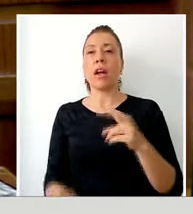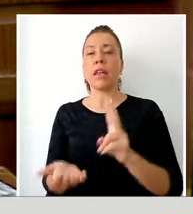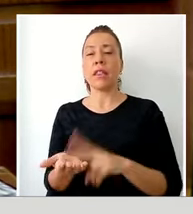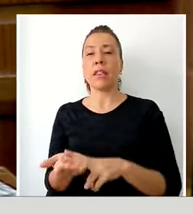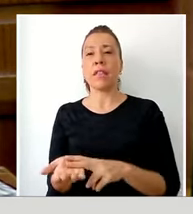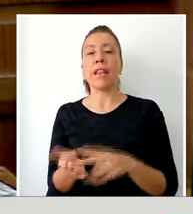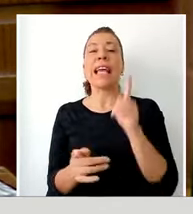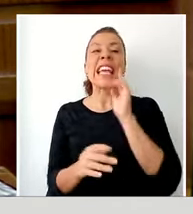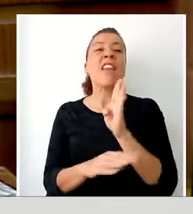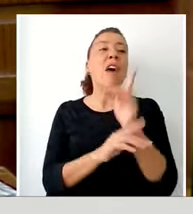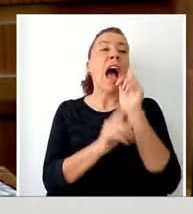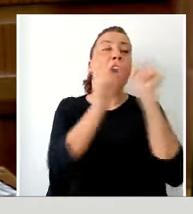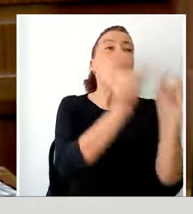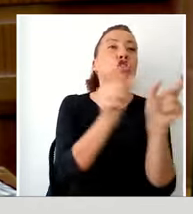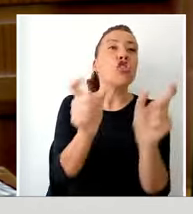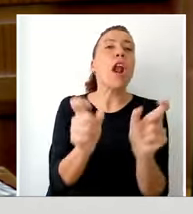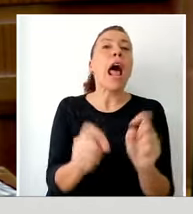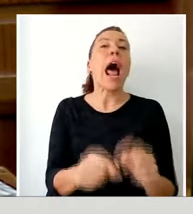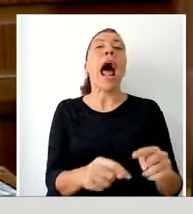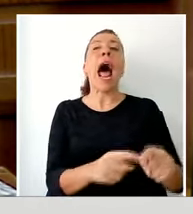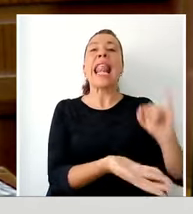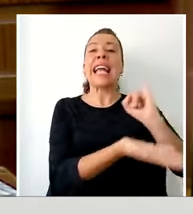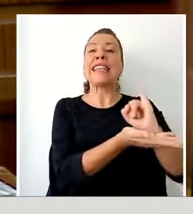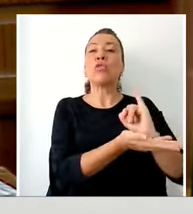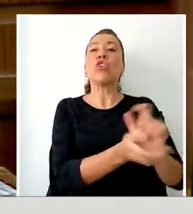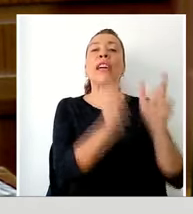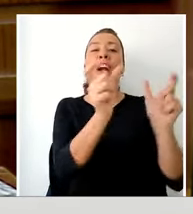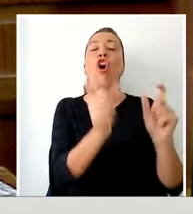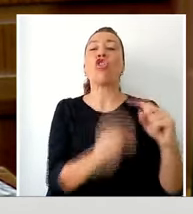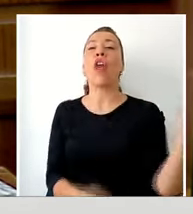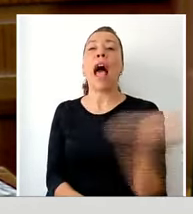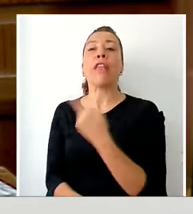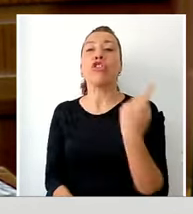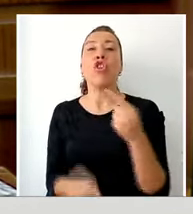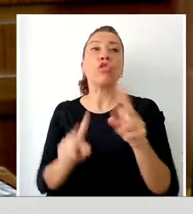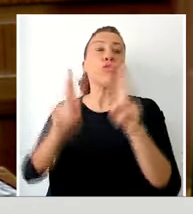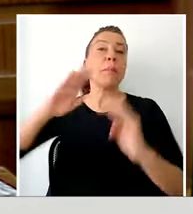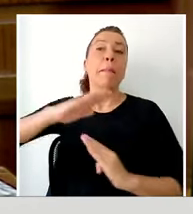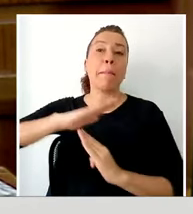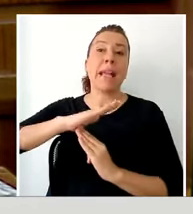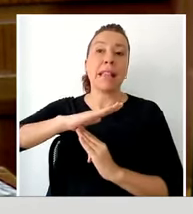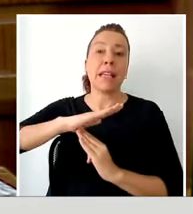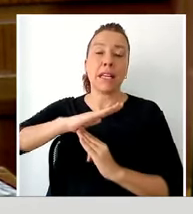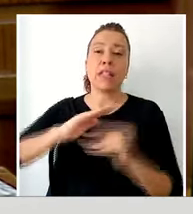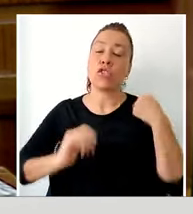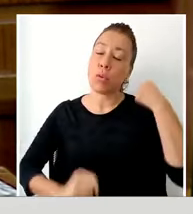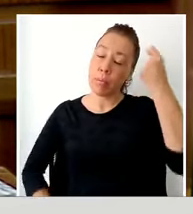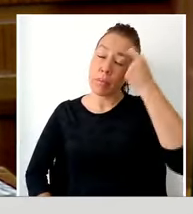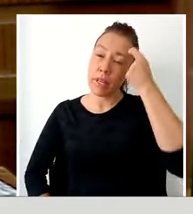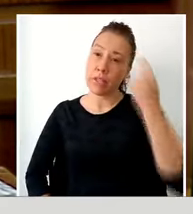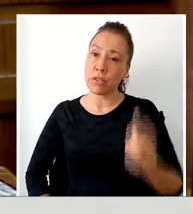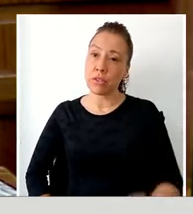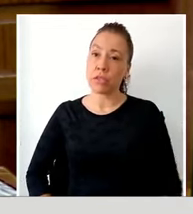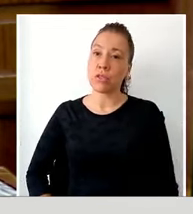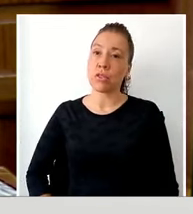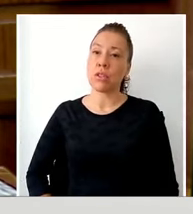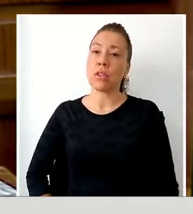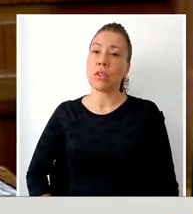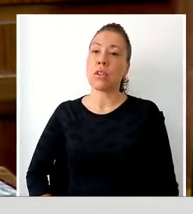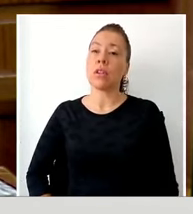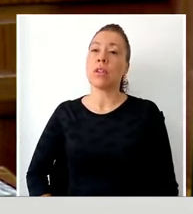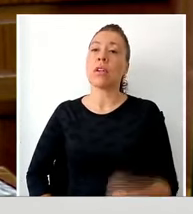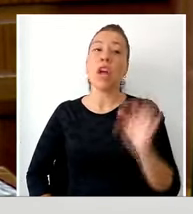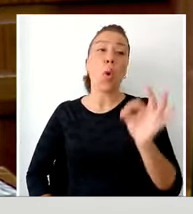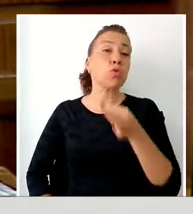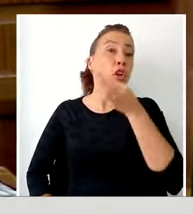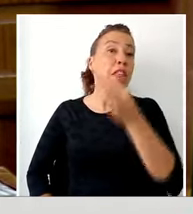el fiscalizador es un tema pendiente muchas materias y creo presidenta a través suyo que que da en el clavo el diputado y que